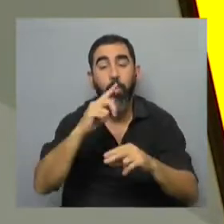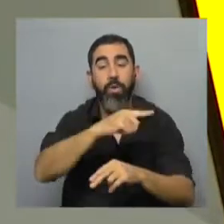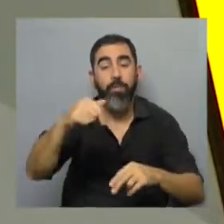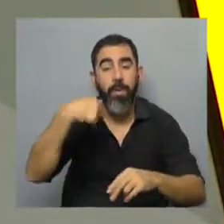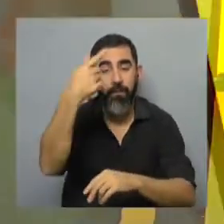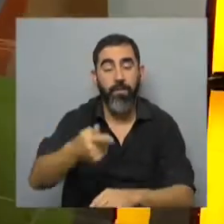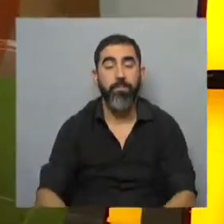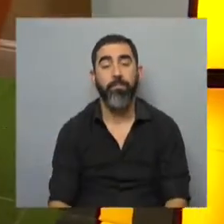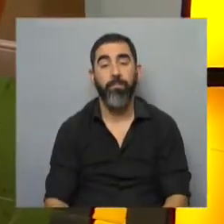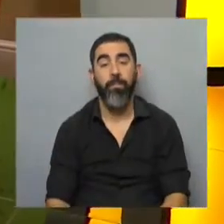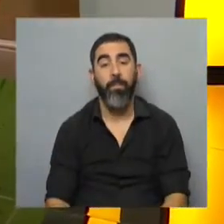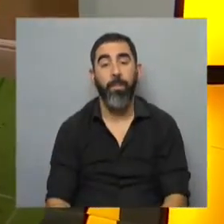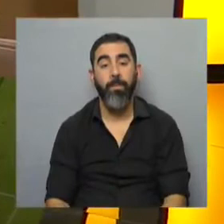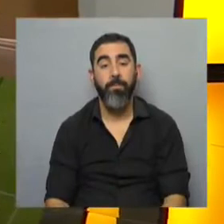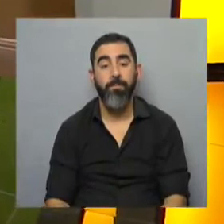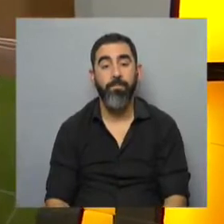que viene.